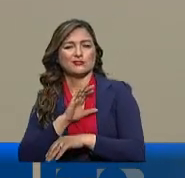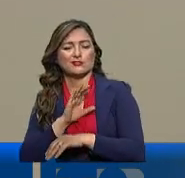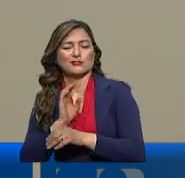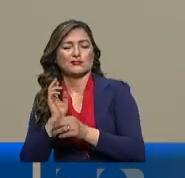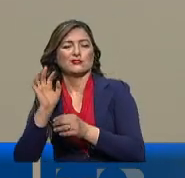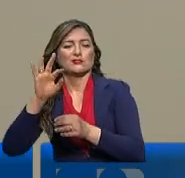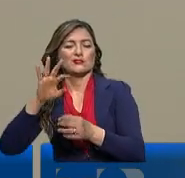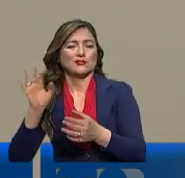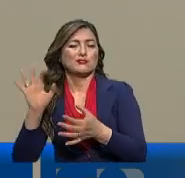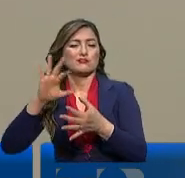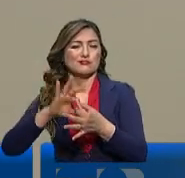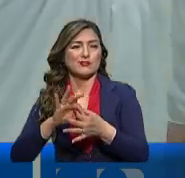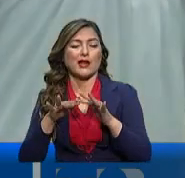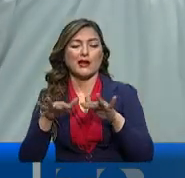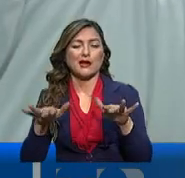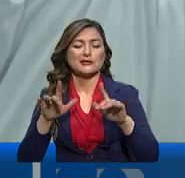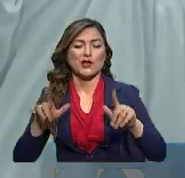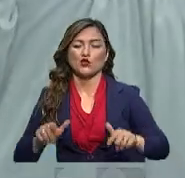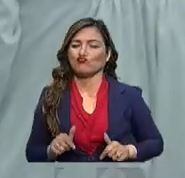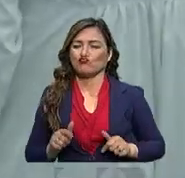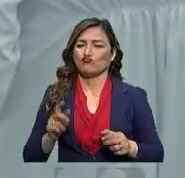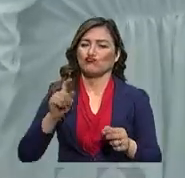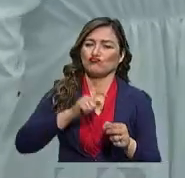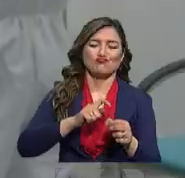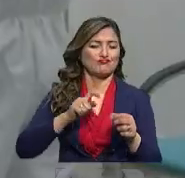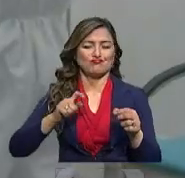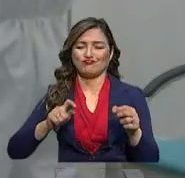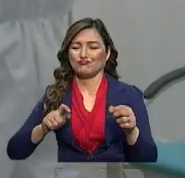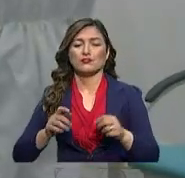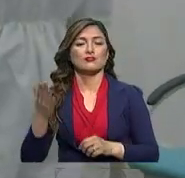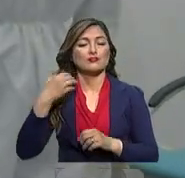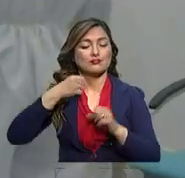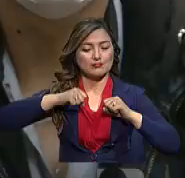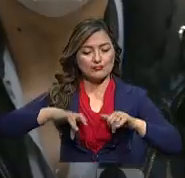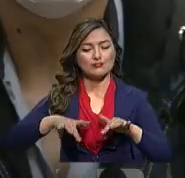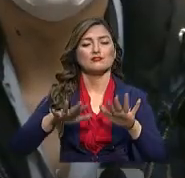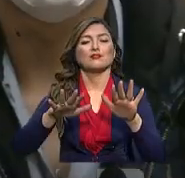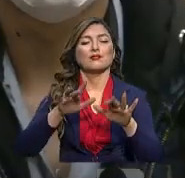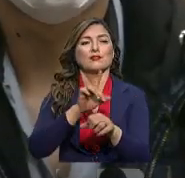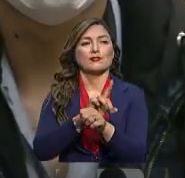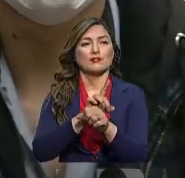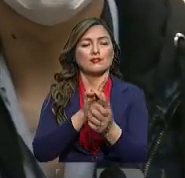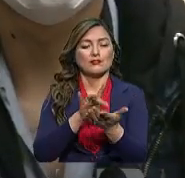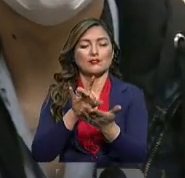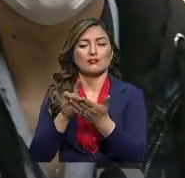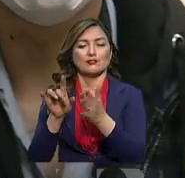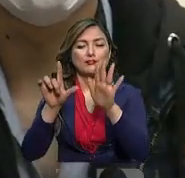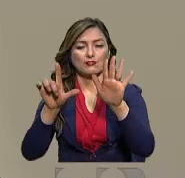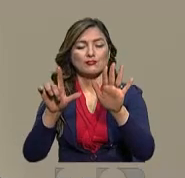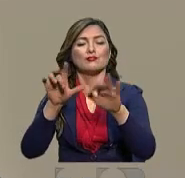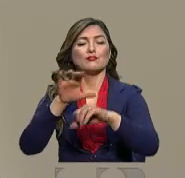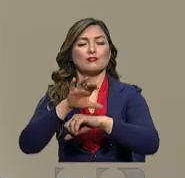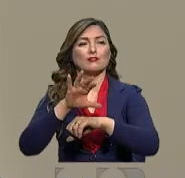salud ni tampoco de la red complementaria. En septiembre ya se desvincularon a 7 médicos y temen que esto seguirá ocurriendo.